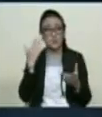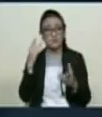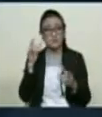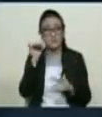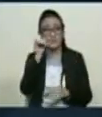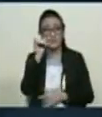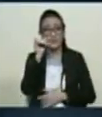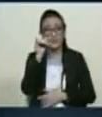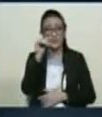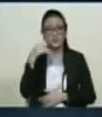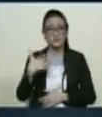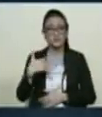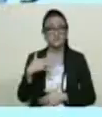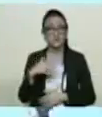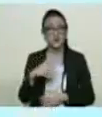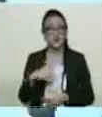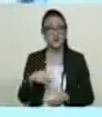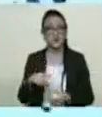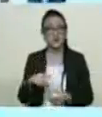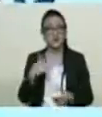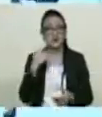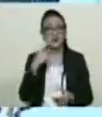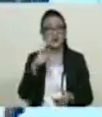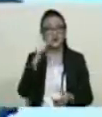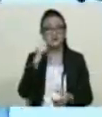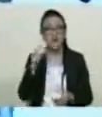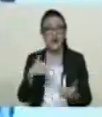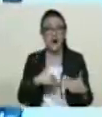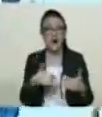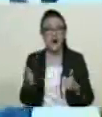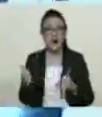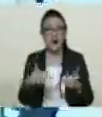tenemos, donde tiraban contra el piso. Esas son cajas